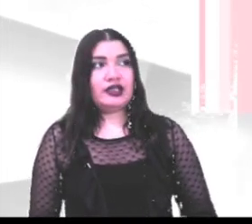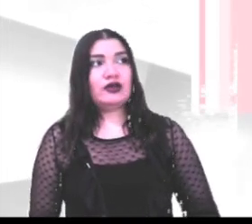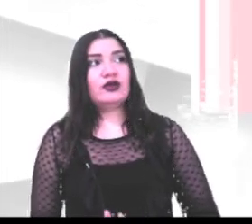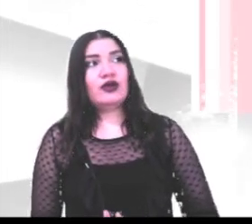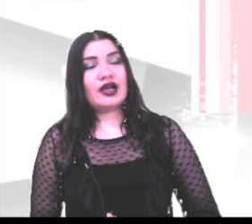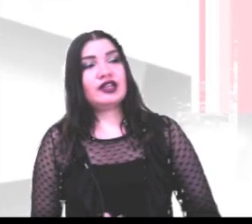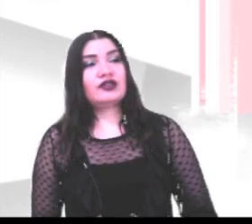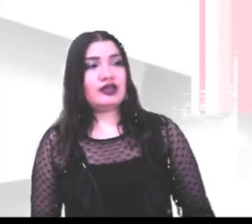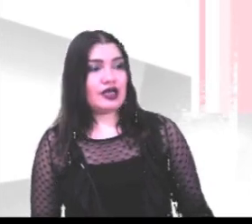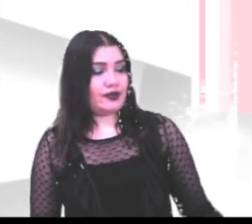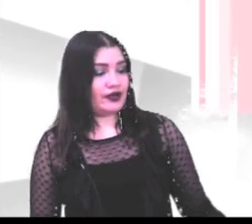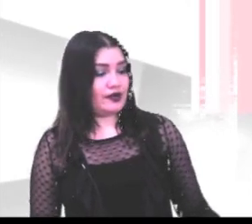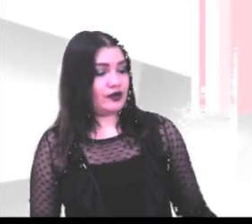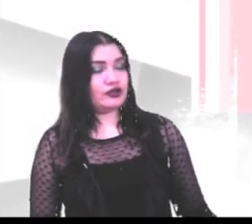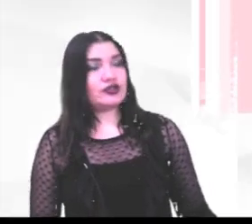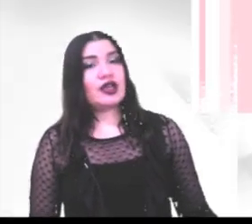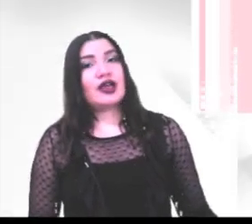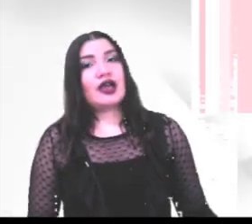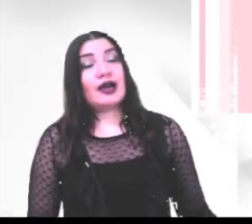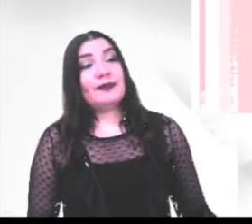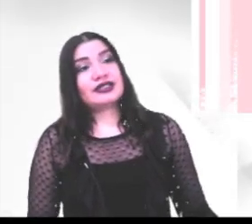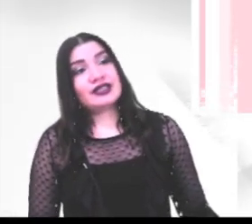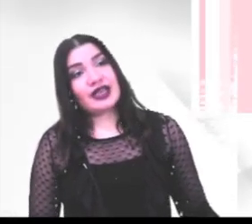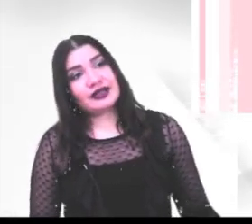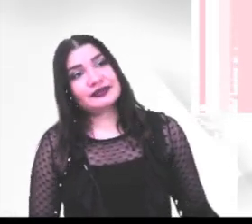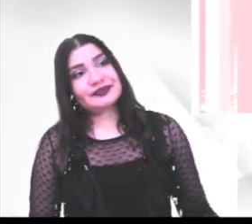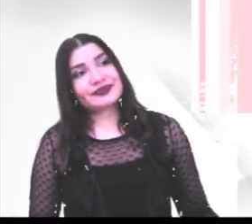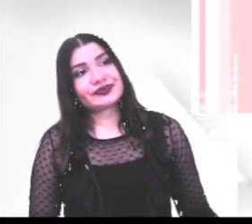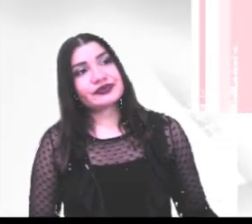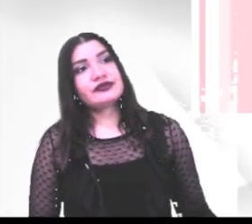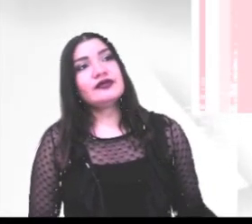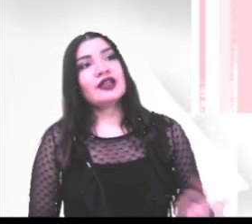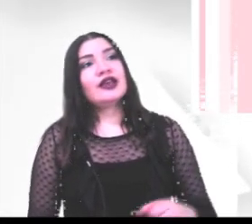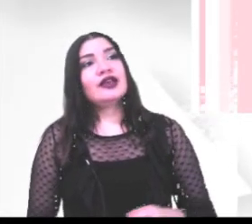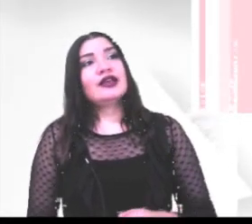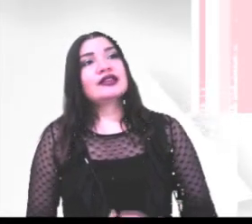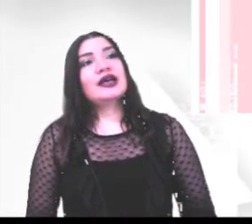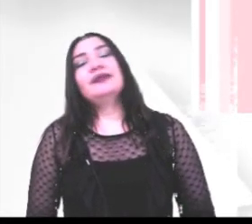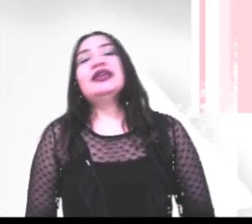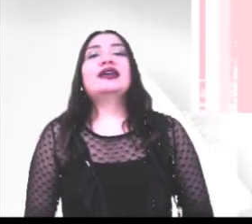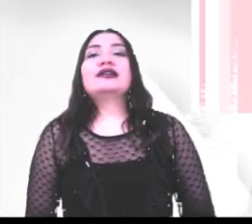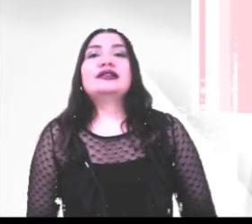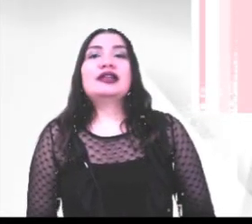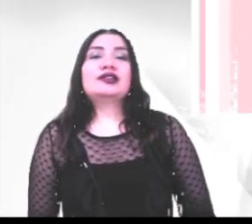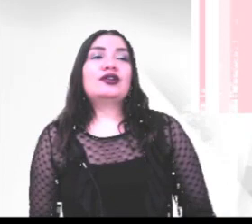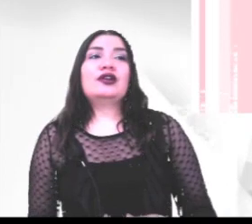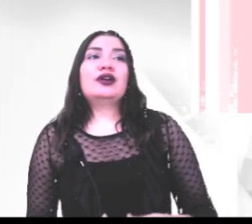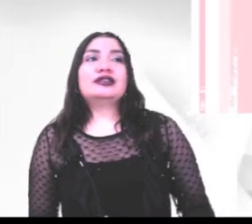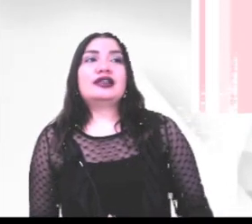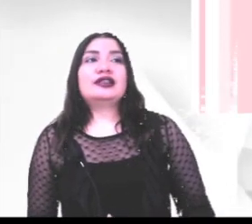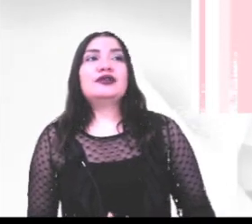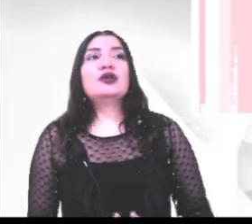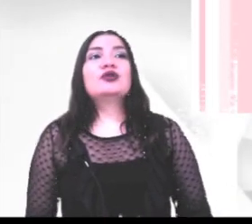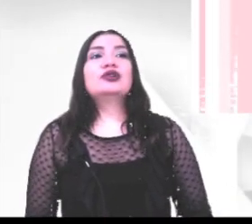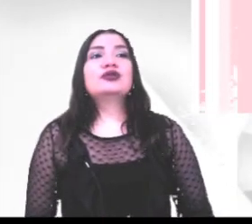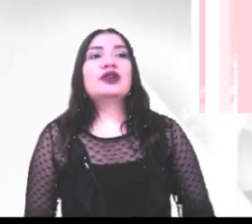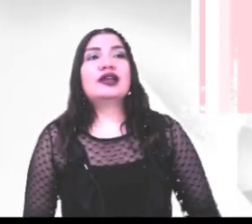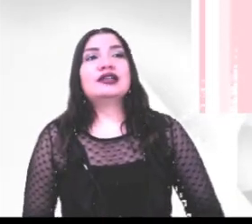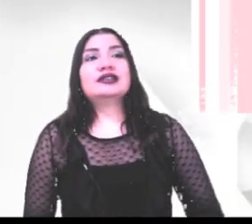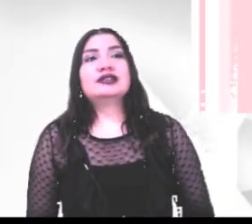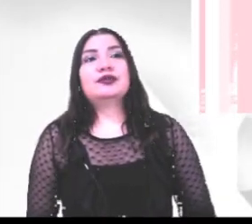en los lugares donde la podemos apreciar también dentro de los atractivos